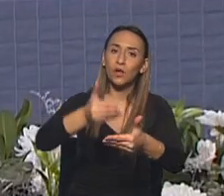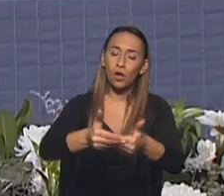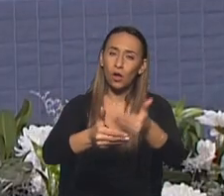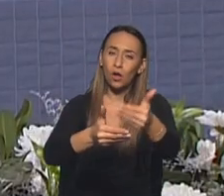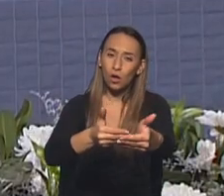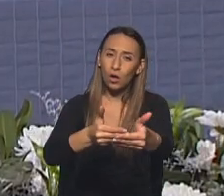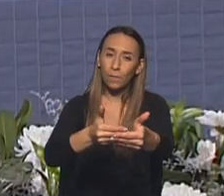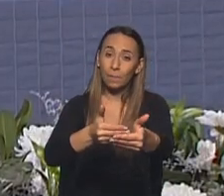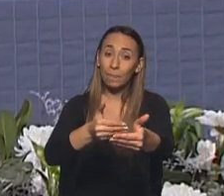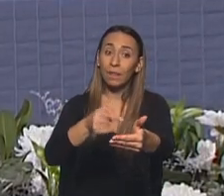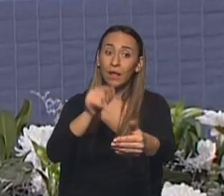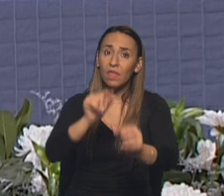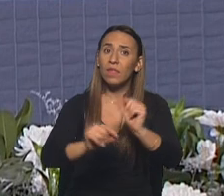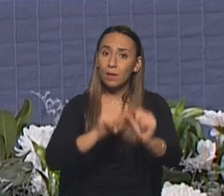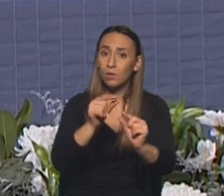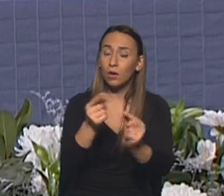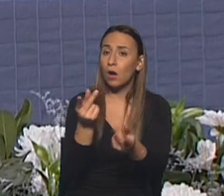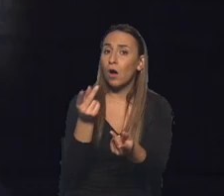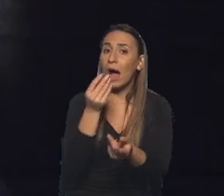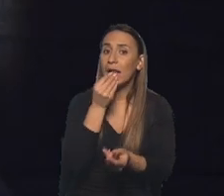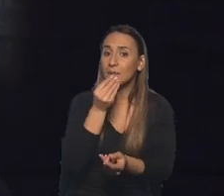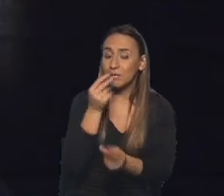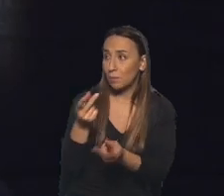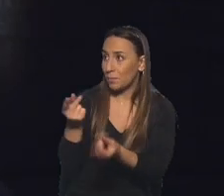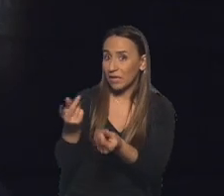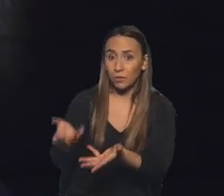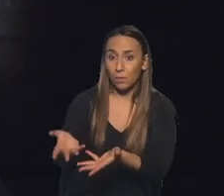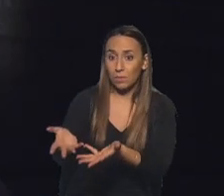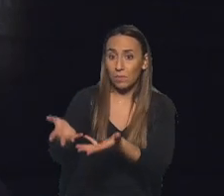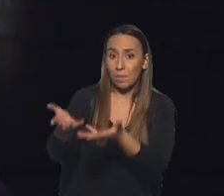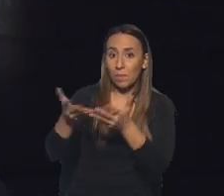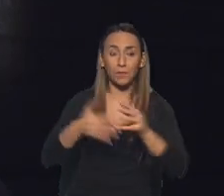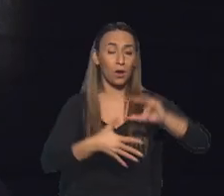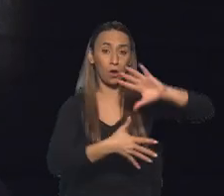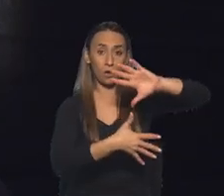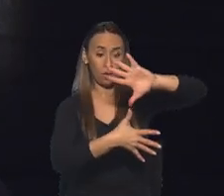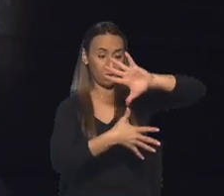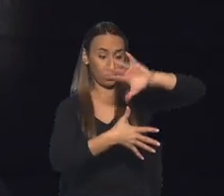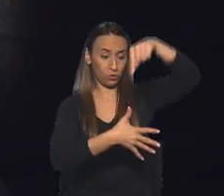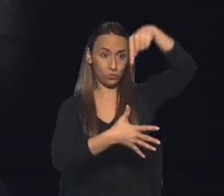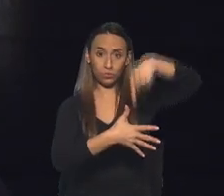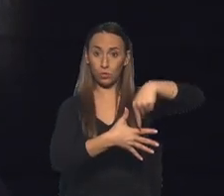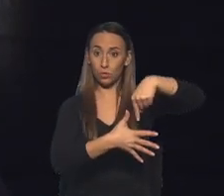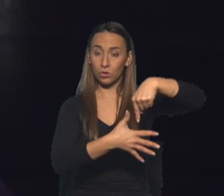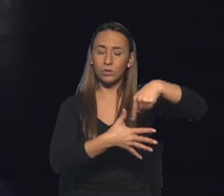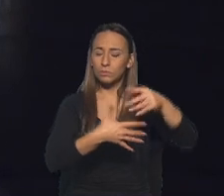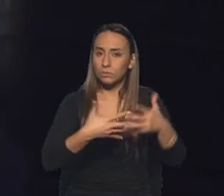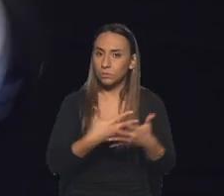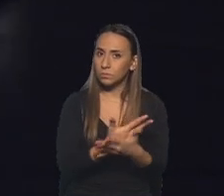en la suba de los alimentos que al sur del mundo lo afecta peligrosamente miren